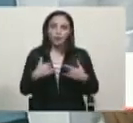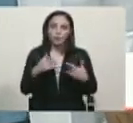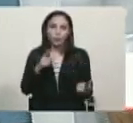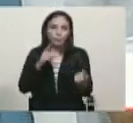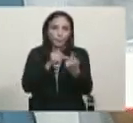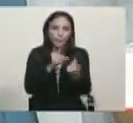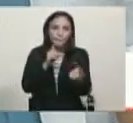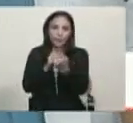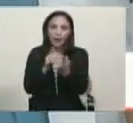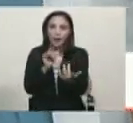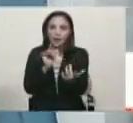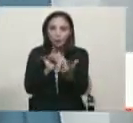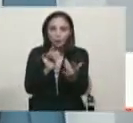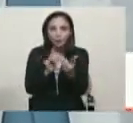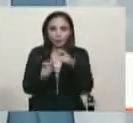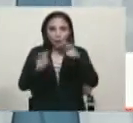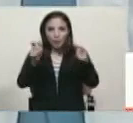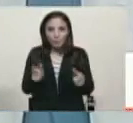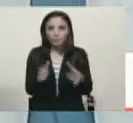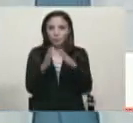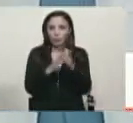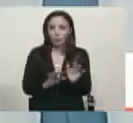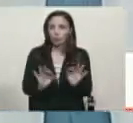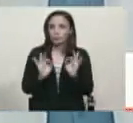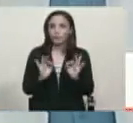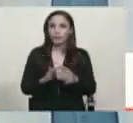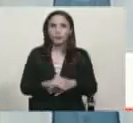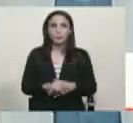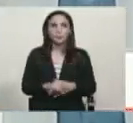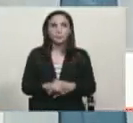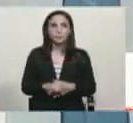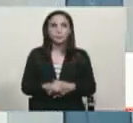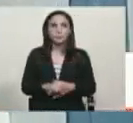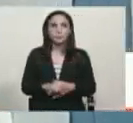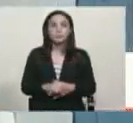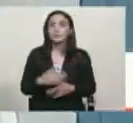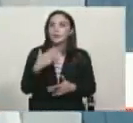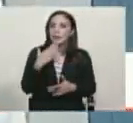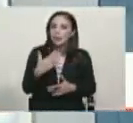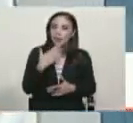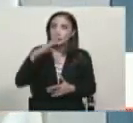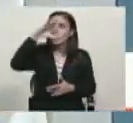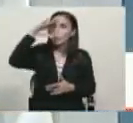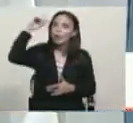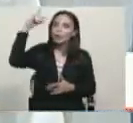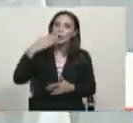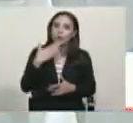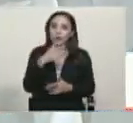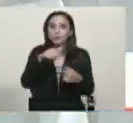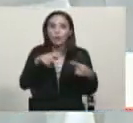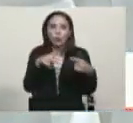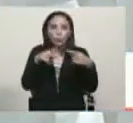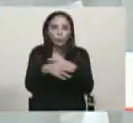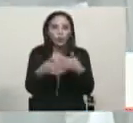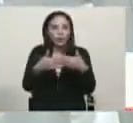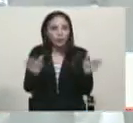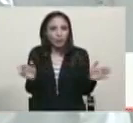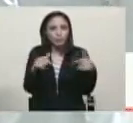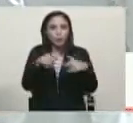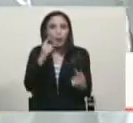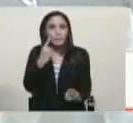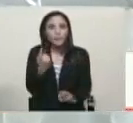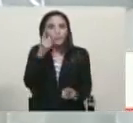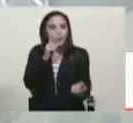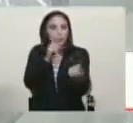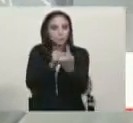al paciente un tratamiento de calidad. Gracias a Dios, pues hoy inauguramos y tratamos a nuestro primer